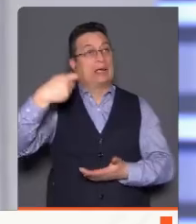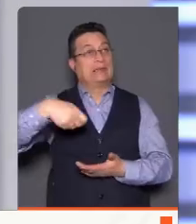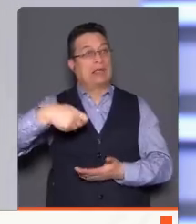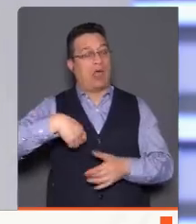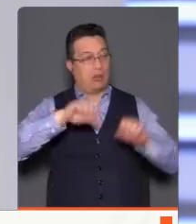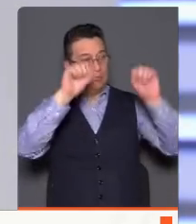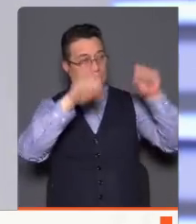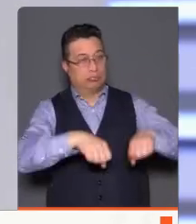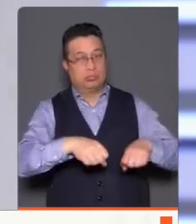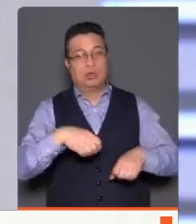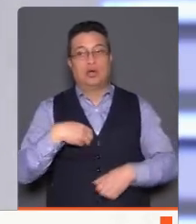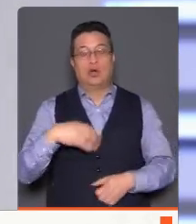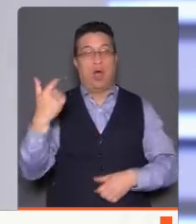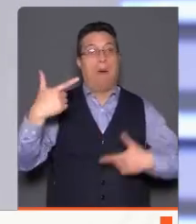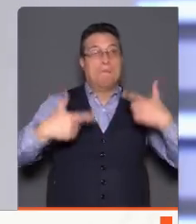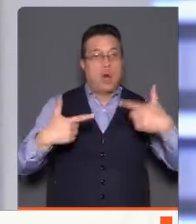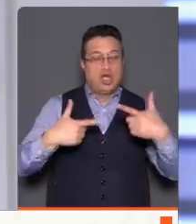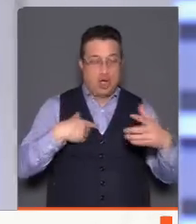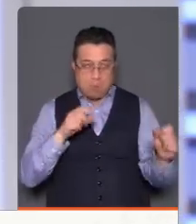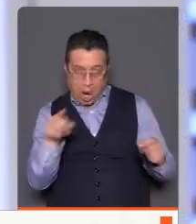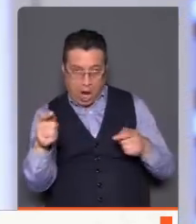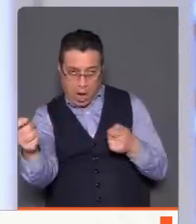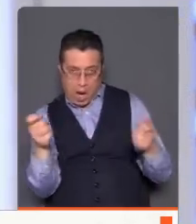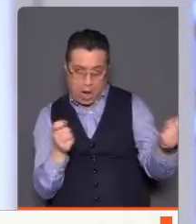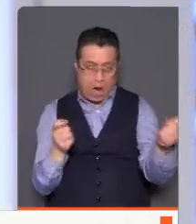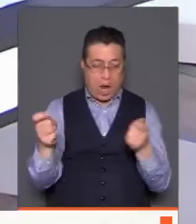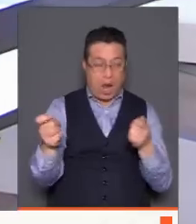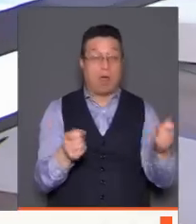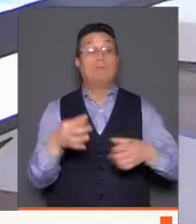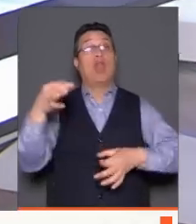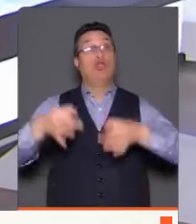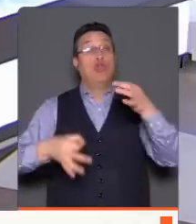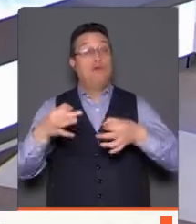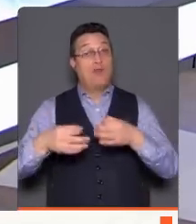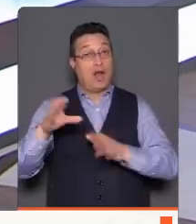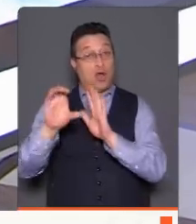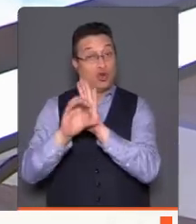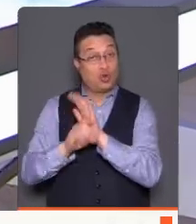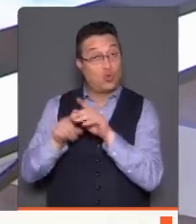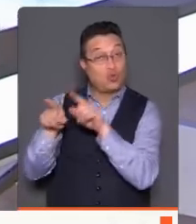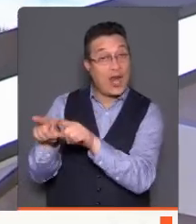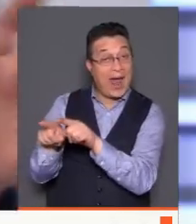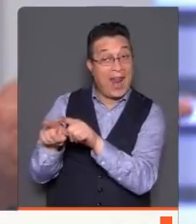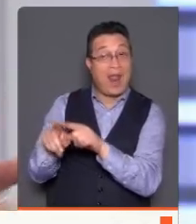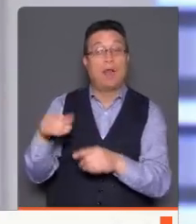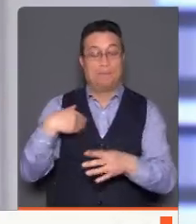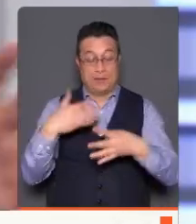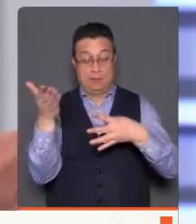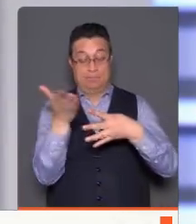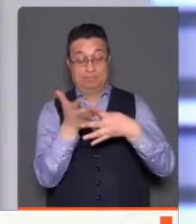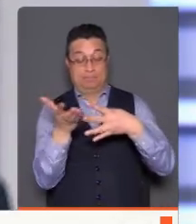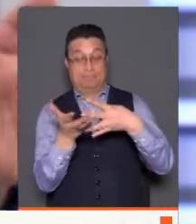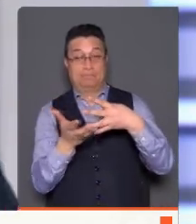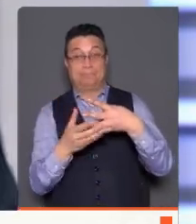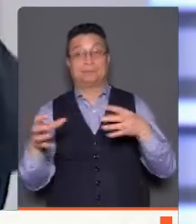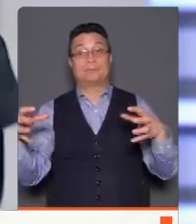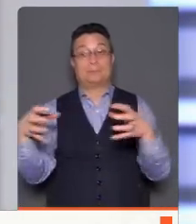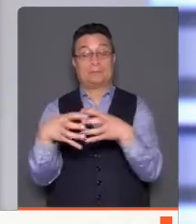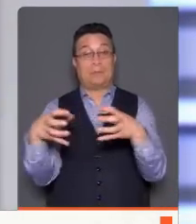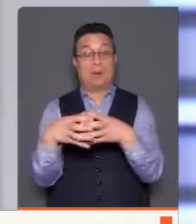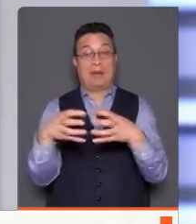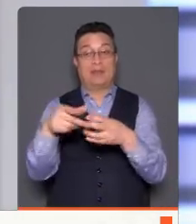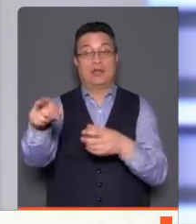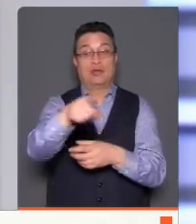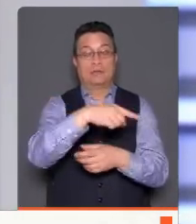habido cuoteo político permanentemente. De hecho, el Tribunal Constitucional se reparten entre los partidos con la